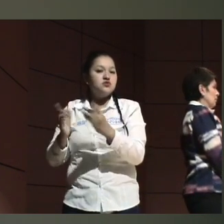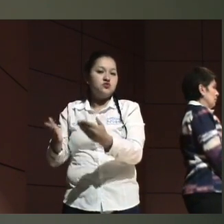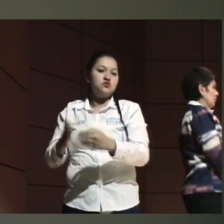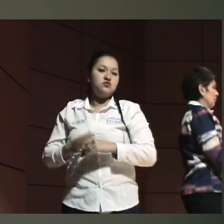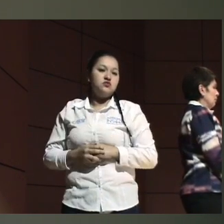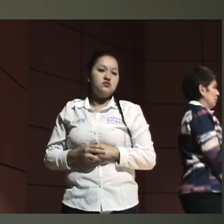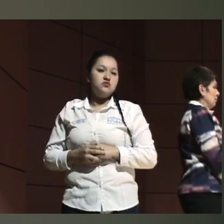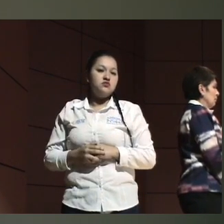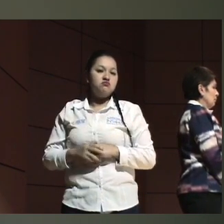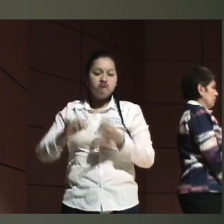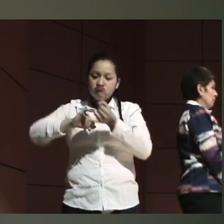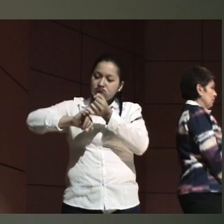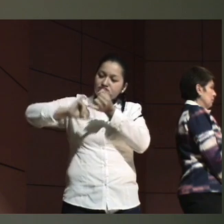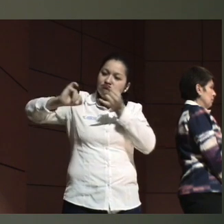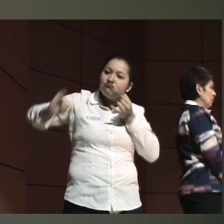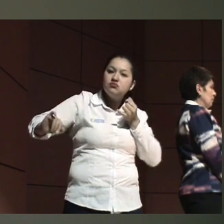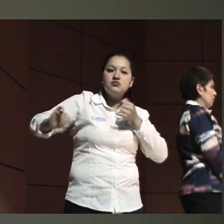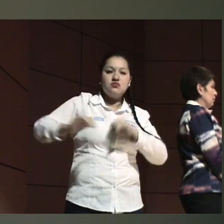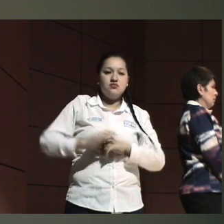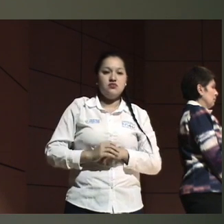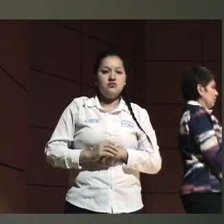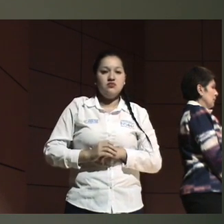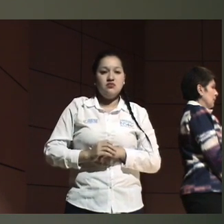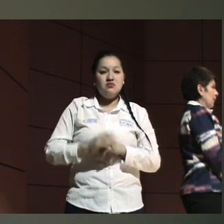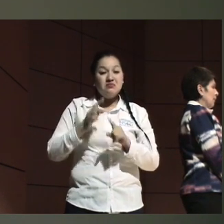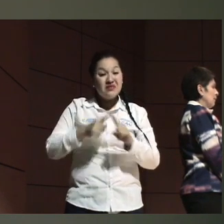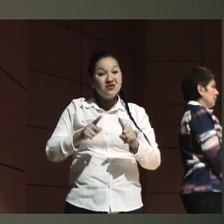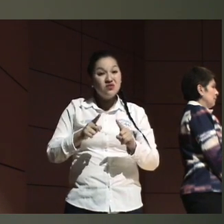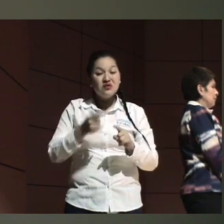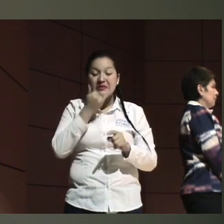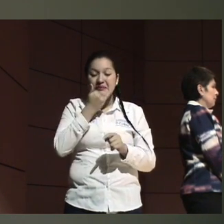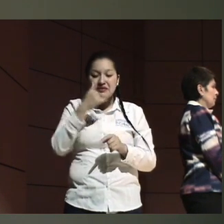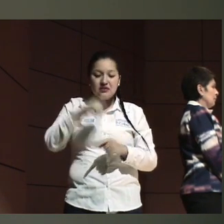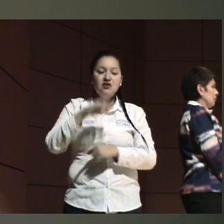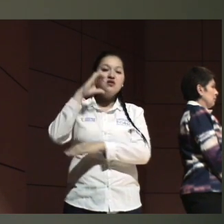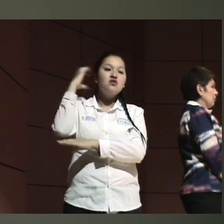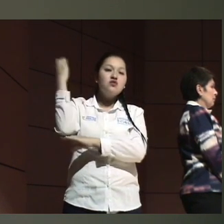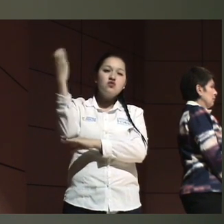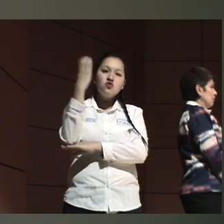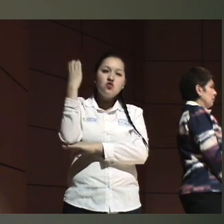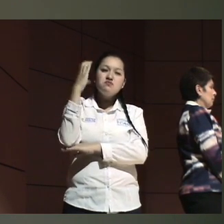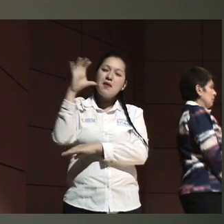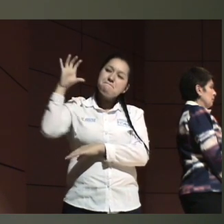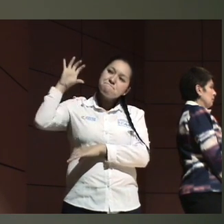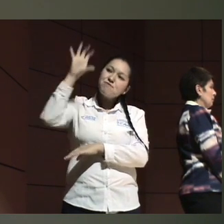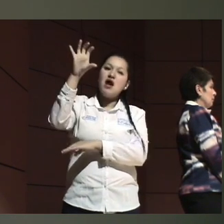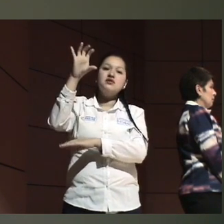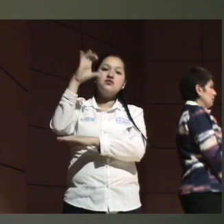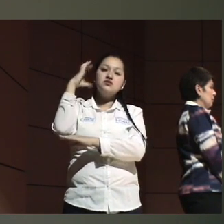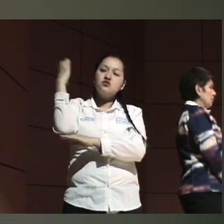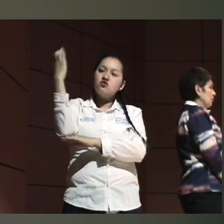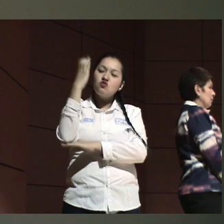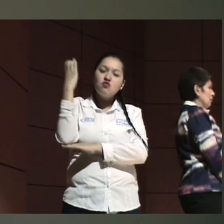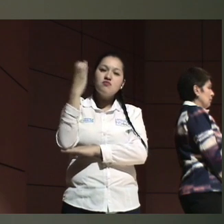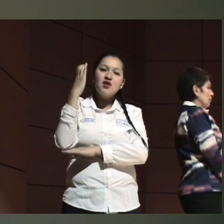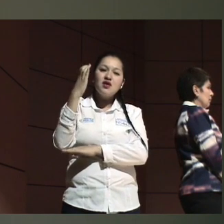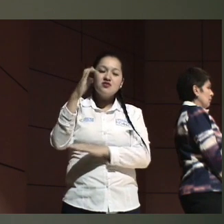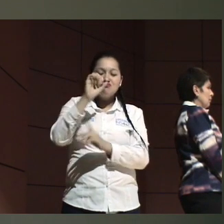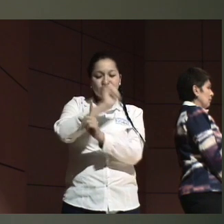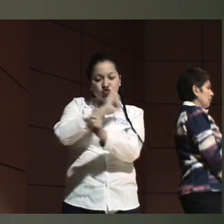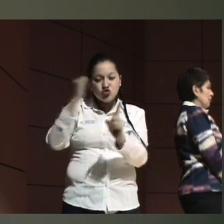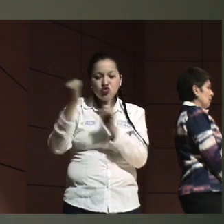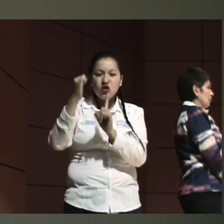lo cierto es que tenemos como país tenemos como sector o digamos la sociedad del